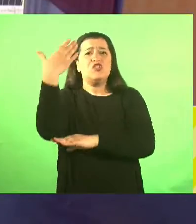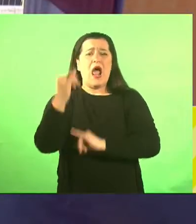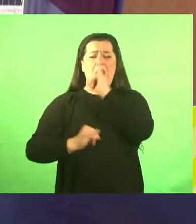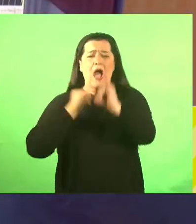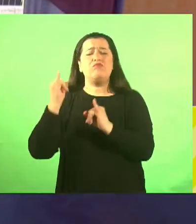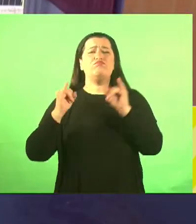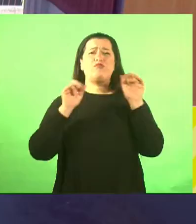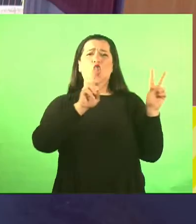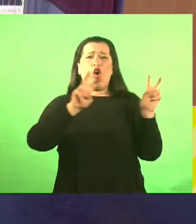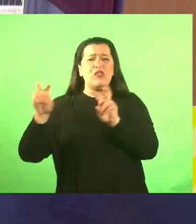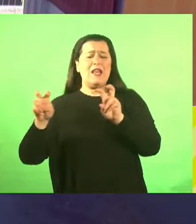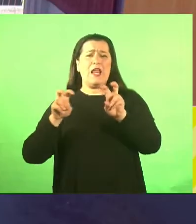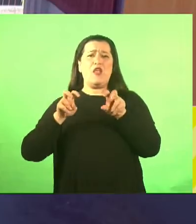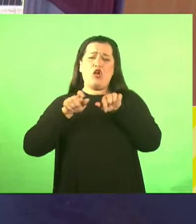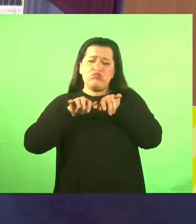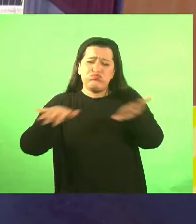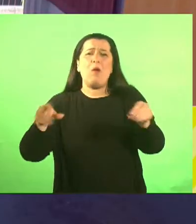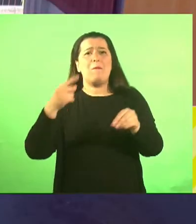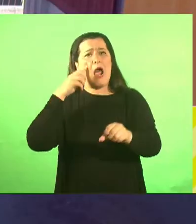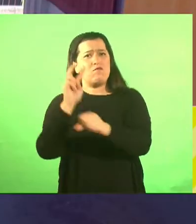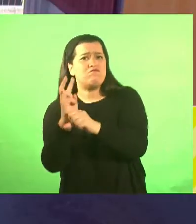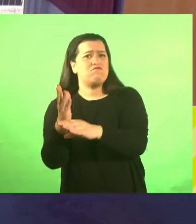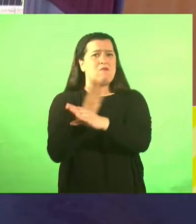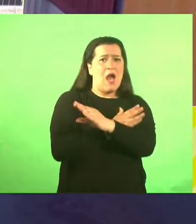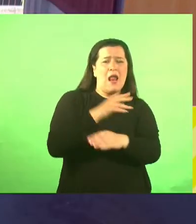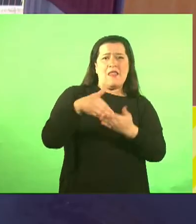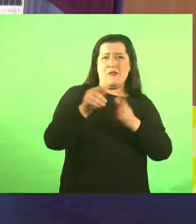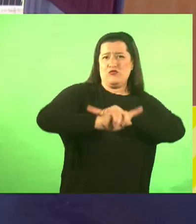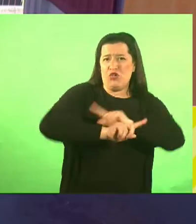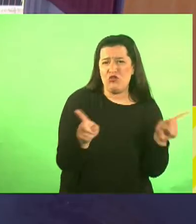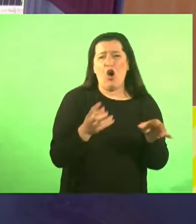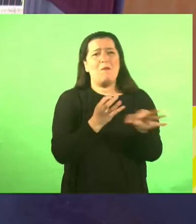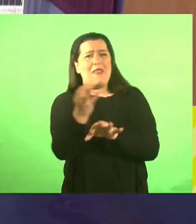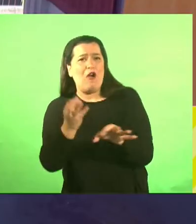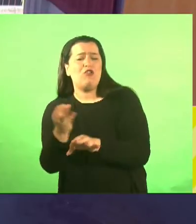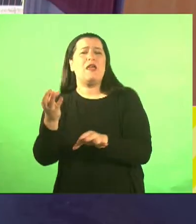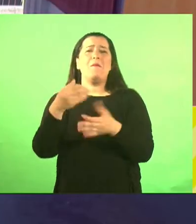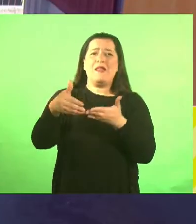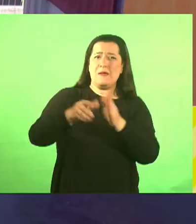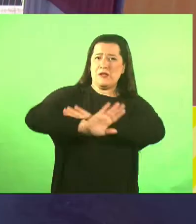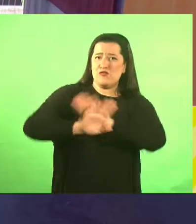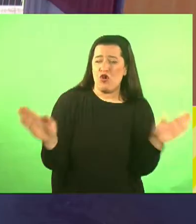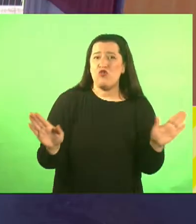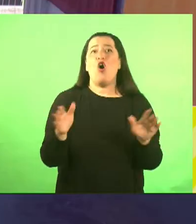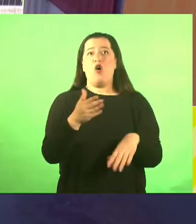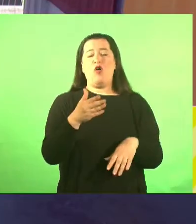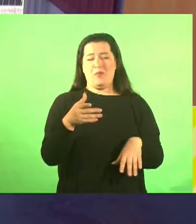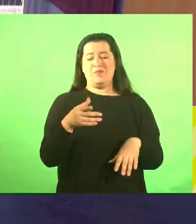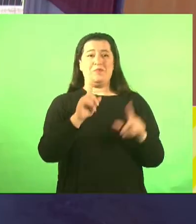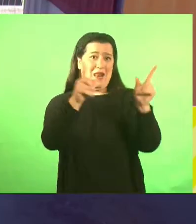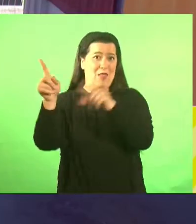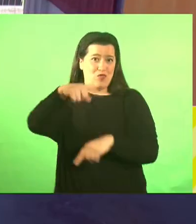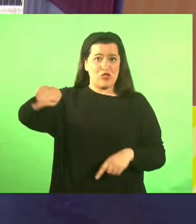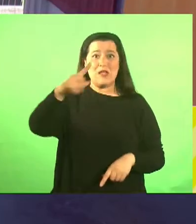los contenidos de prevención de prácticas discriminatorias, de pedagogías antidiscriminatorias, que es la propuesta docente,